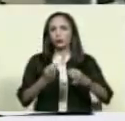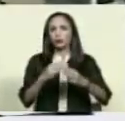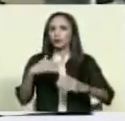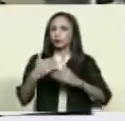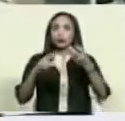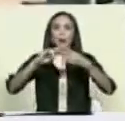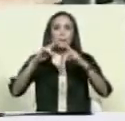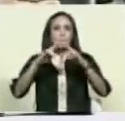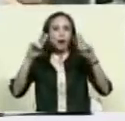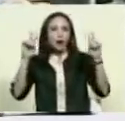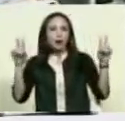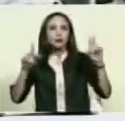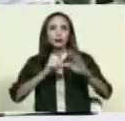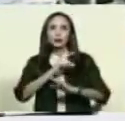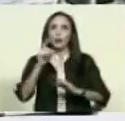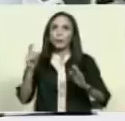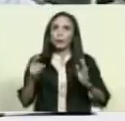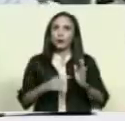paz, ¿verdad?